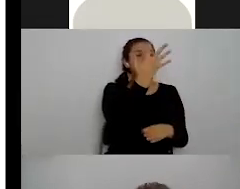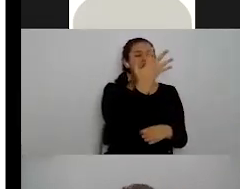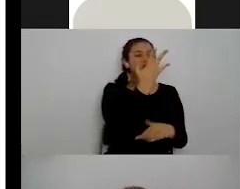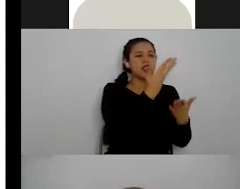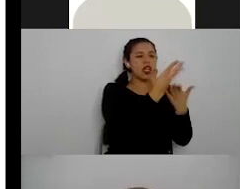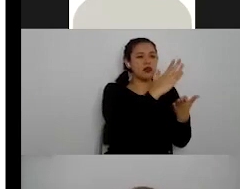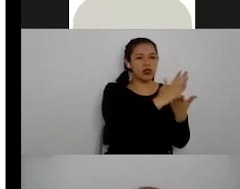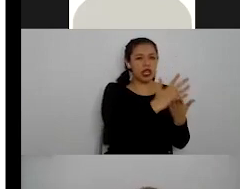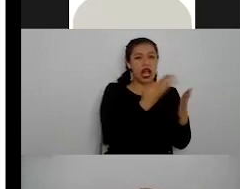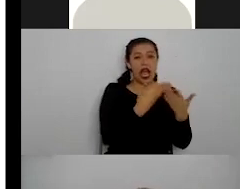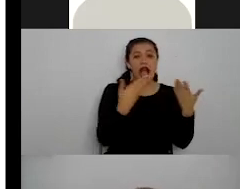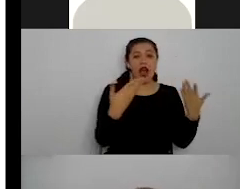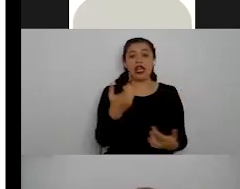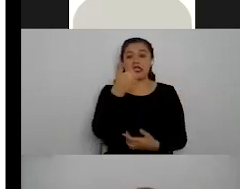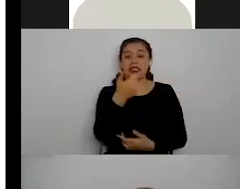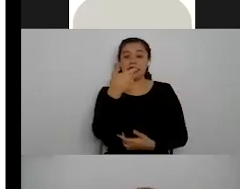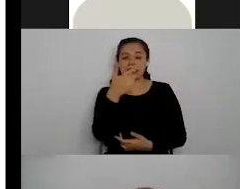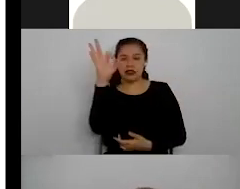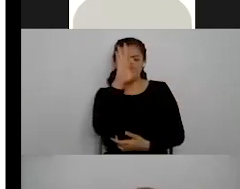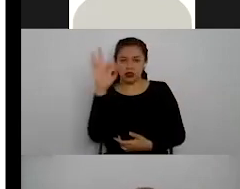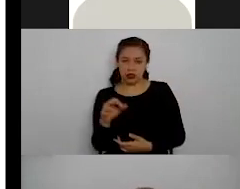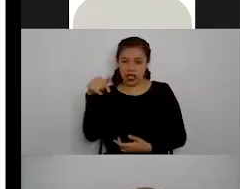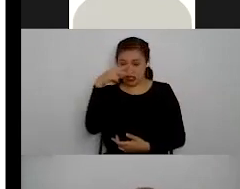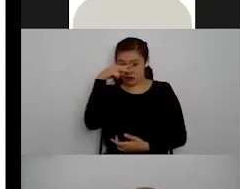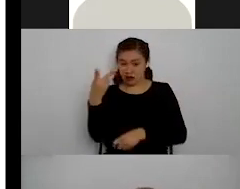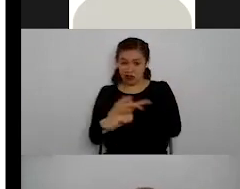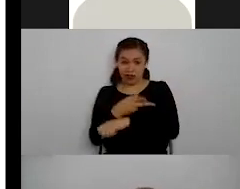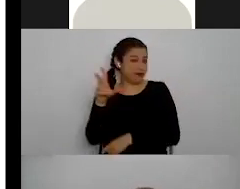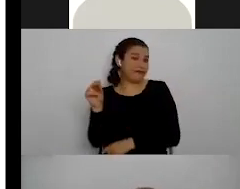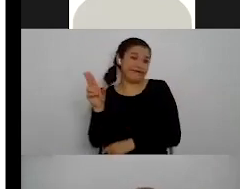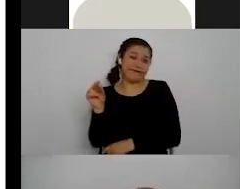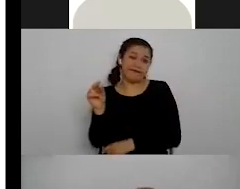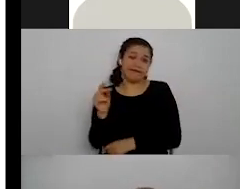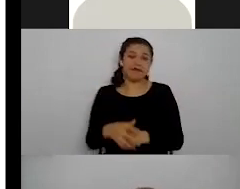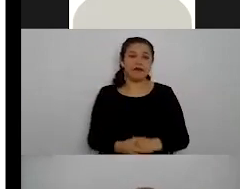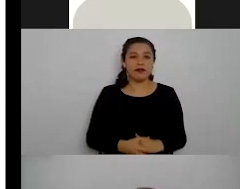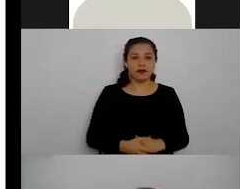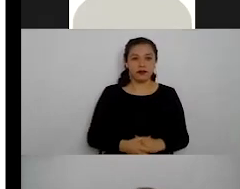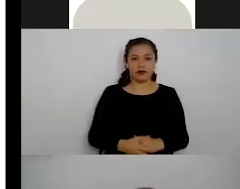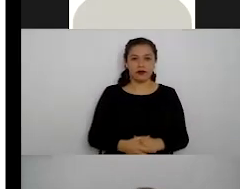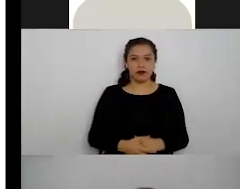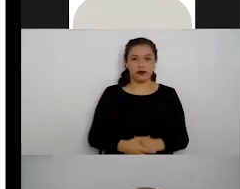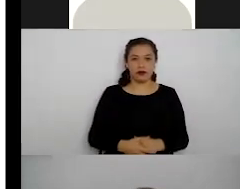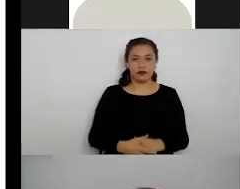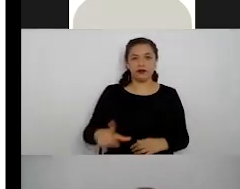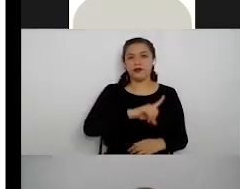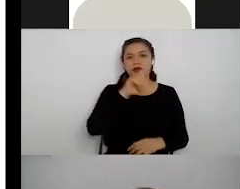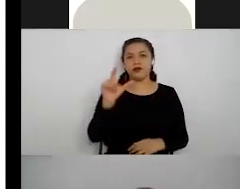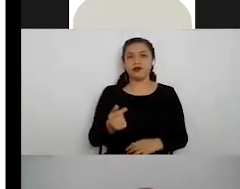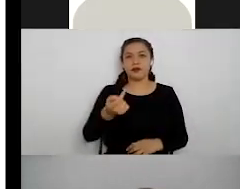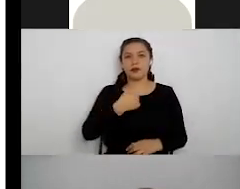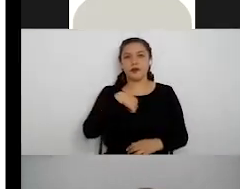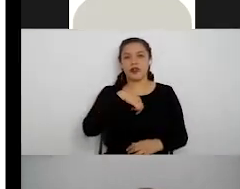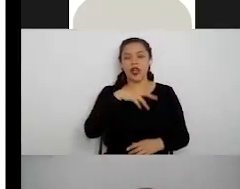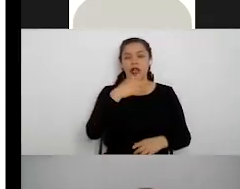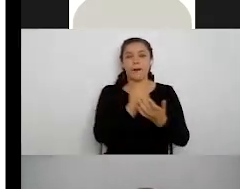al 6, 7%, pues son tasas que no las ves aquí, ¿no? Y luego tú diluye cuánto vas a pagar en